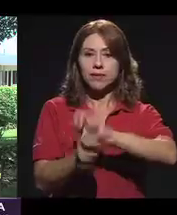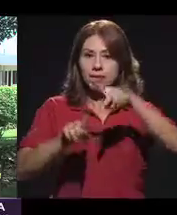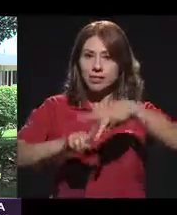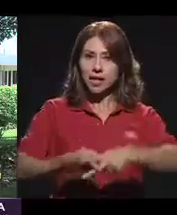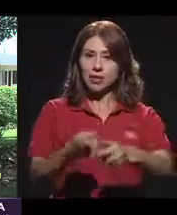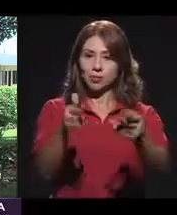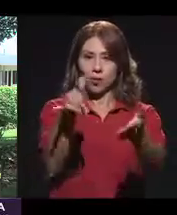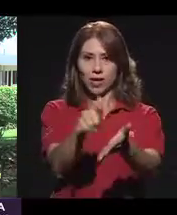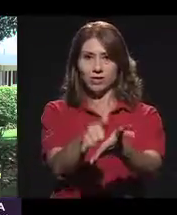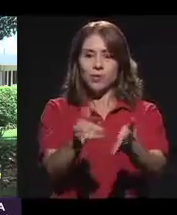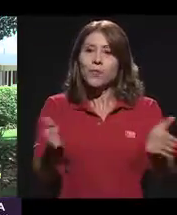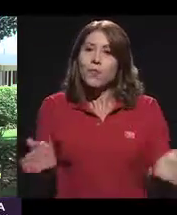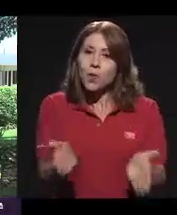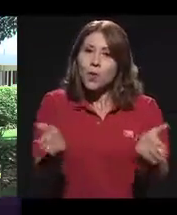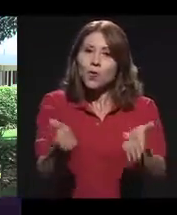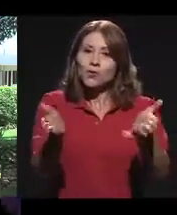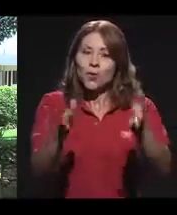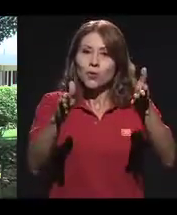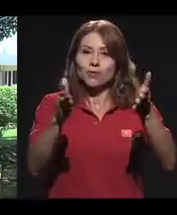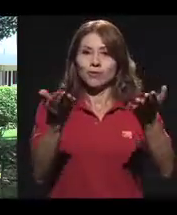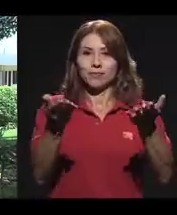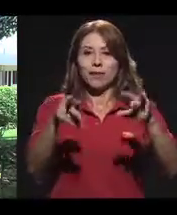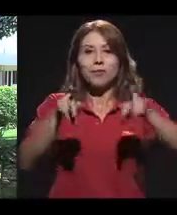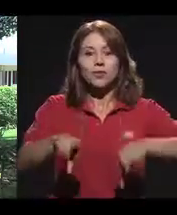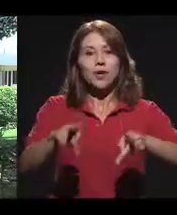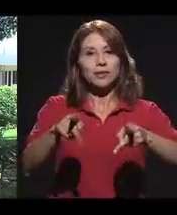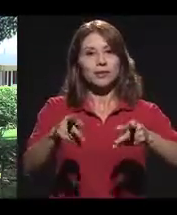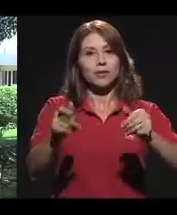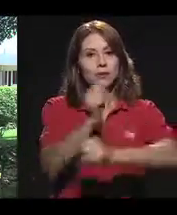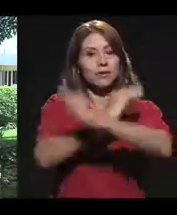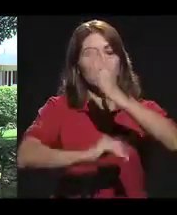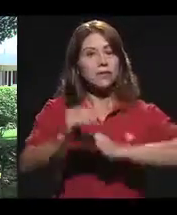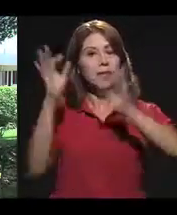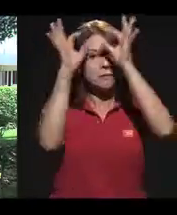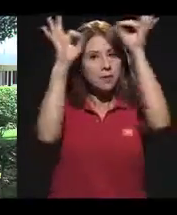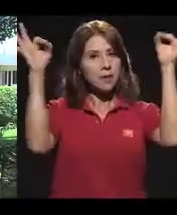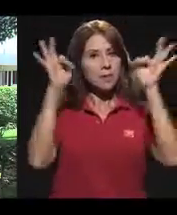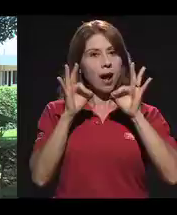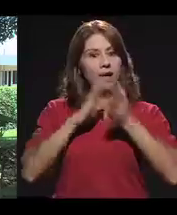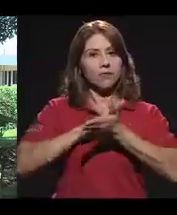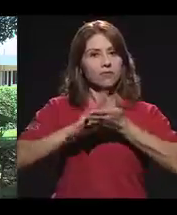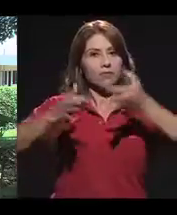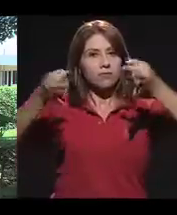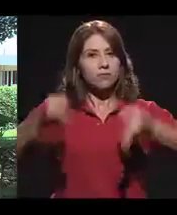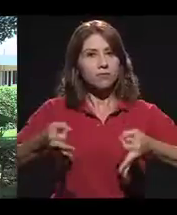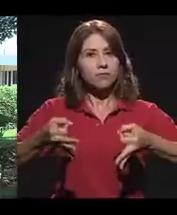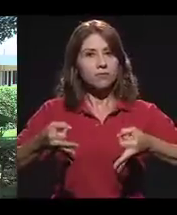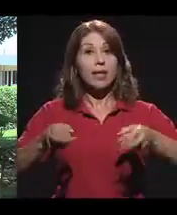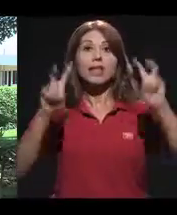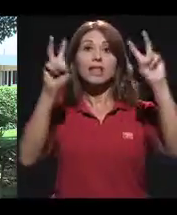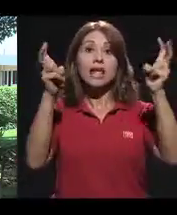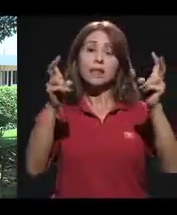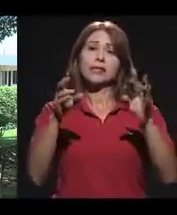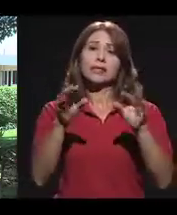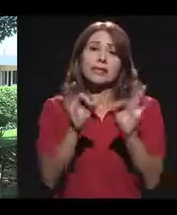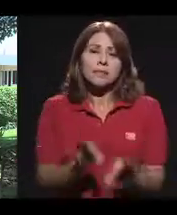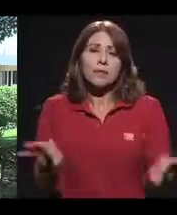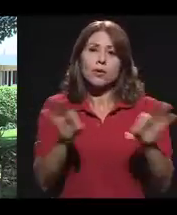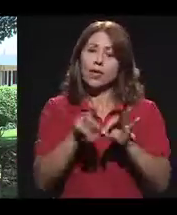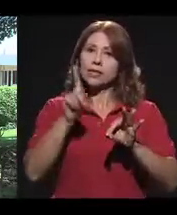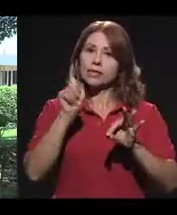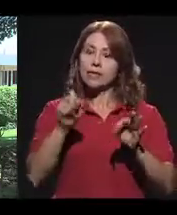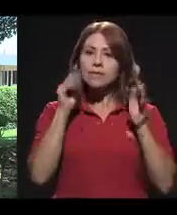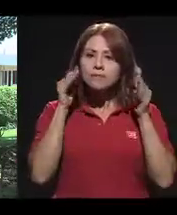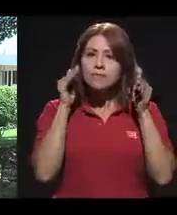¿verdad? Con la promoción de la imagen digna que merecen las personas, identificando temas prioritarios en materia de empleo, por ejemplo. Creemos